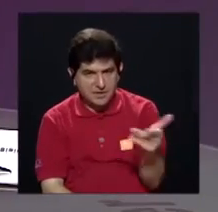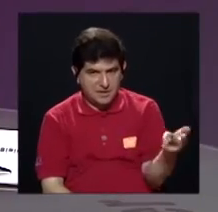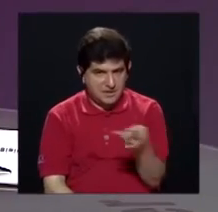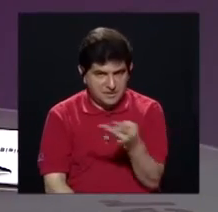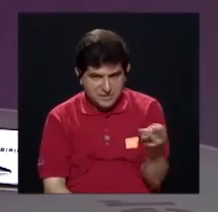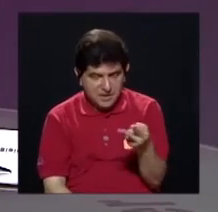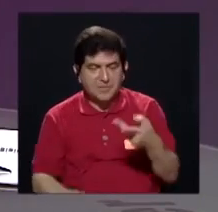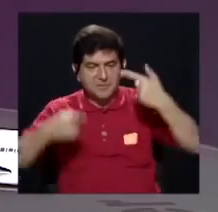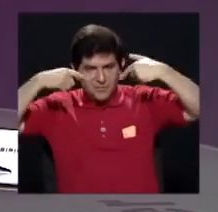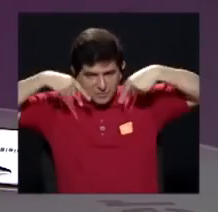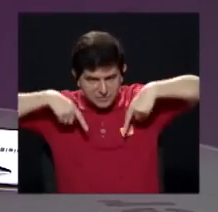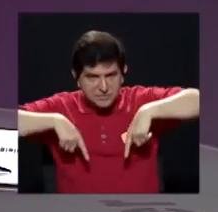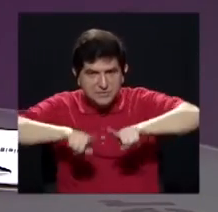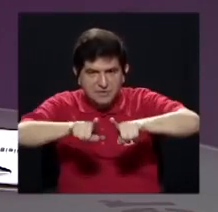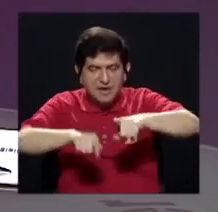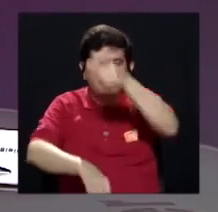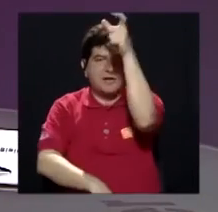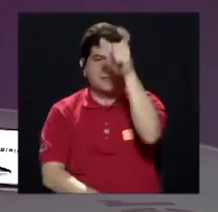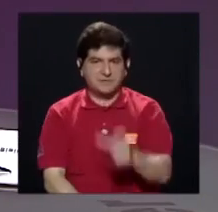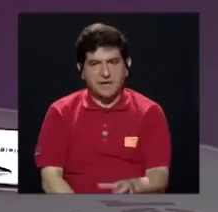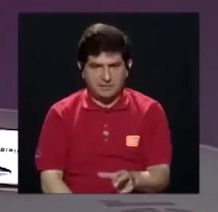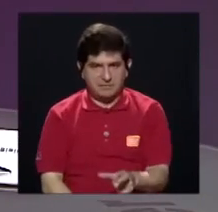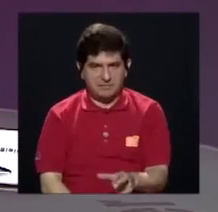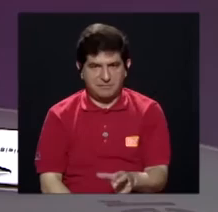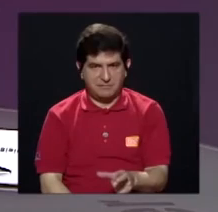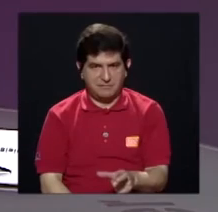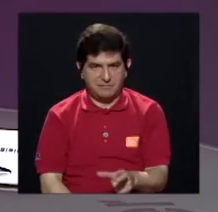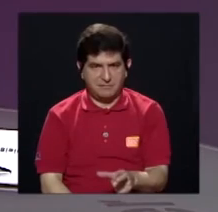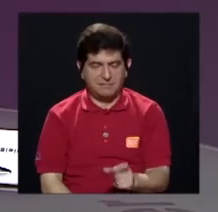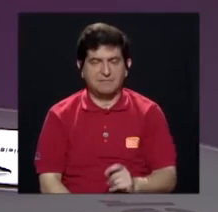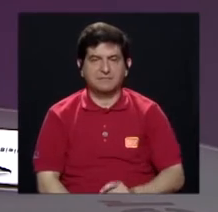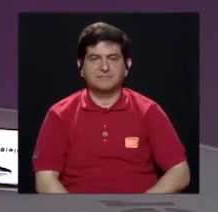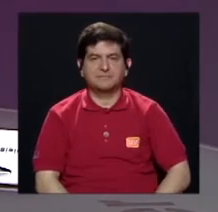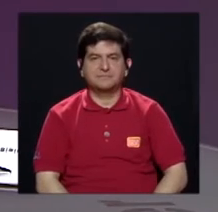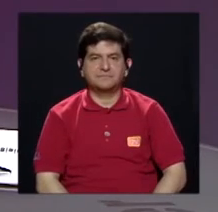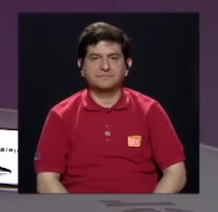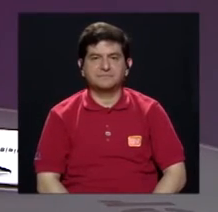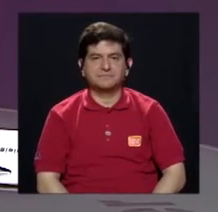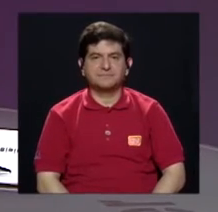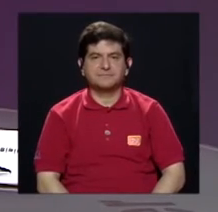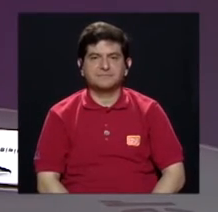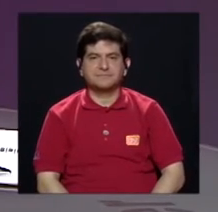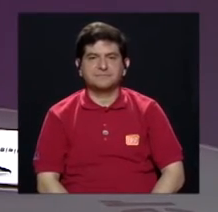se trabaja el ser, ¿sí?